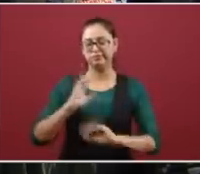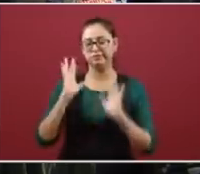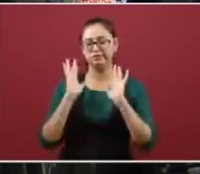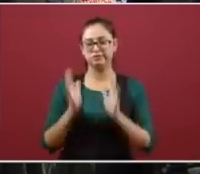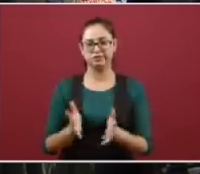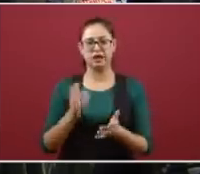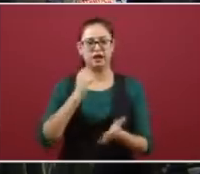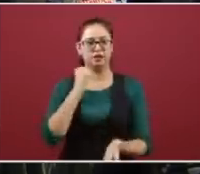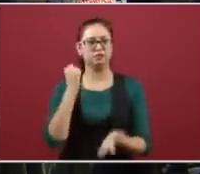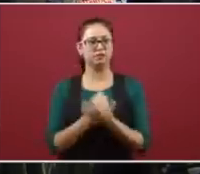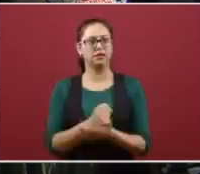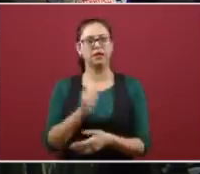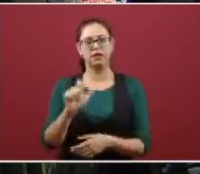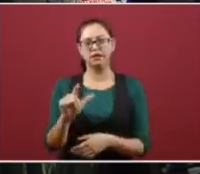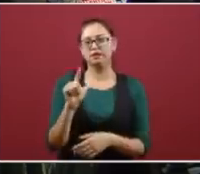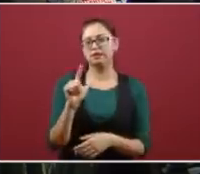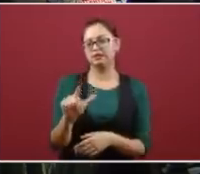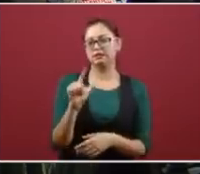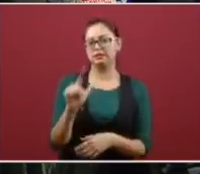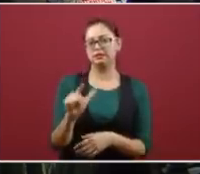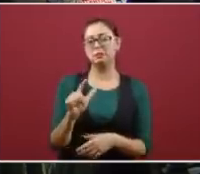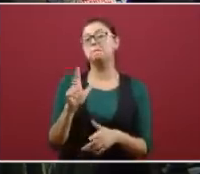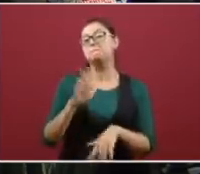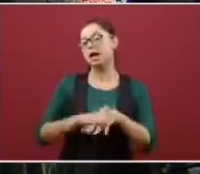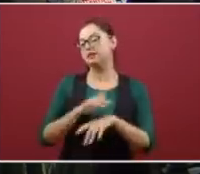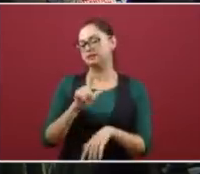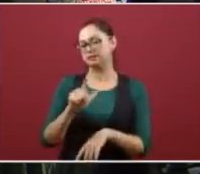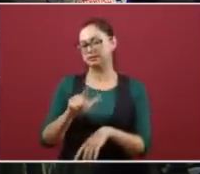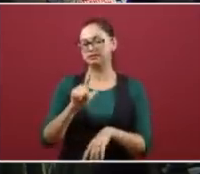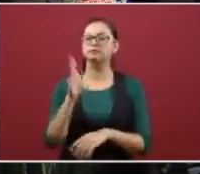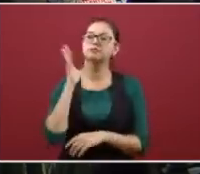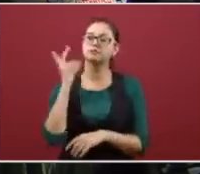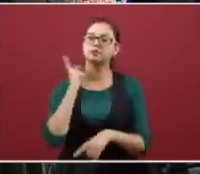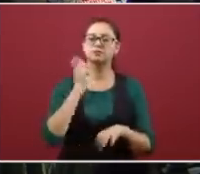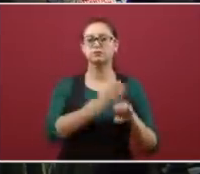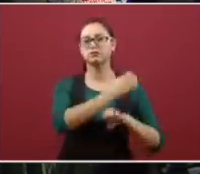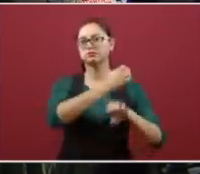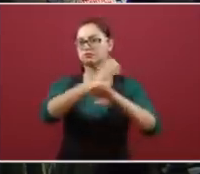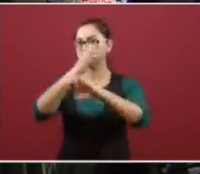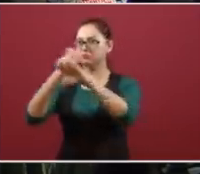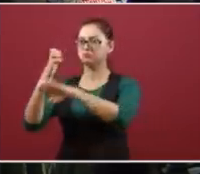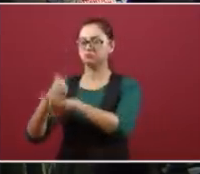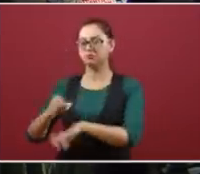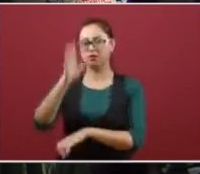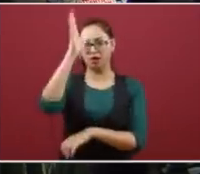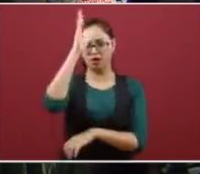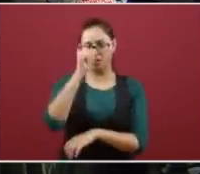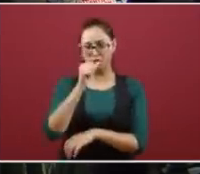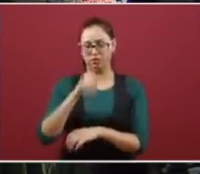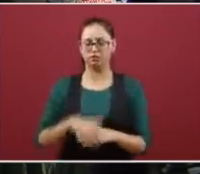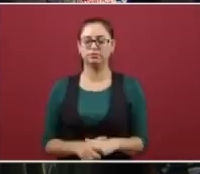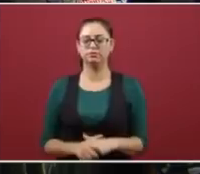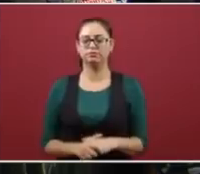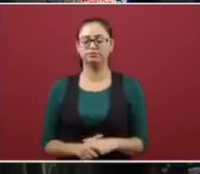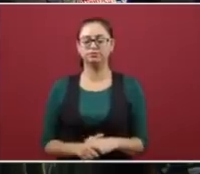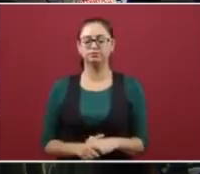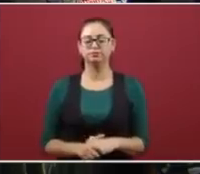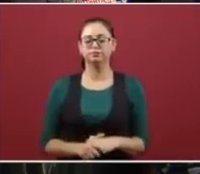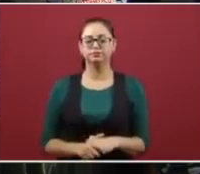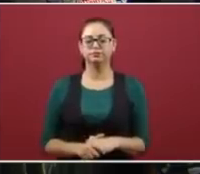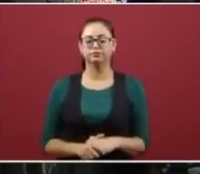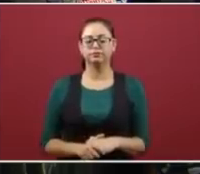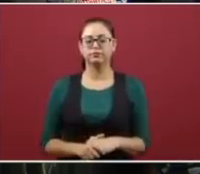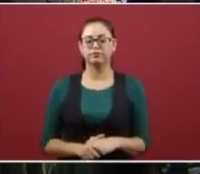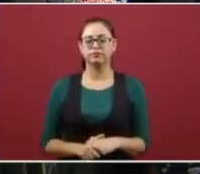17 más de 17 de las entidades federativas ahora también vamos a tener